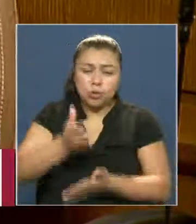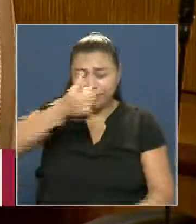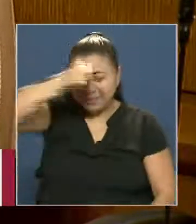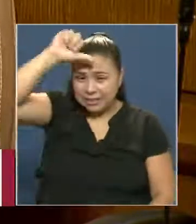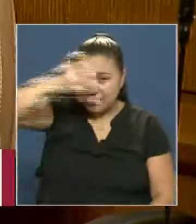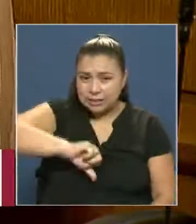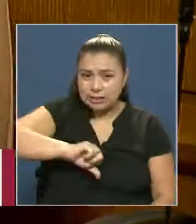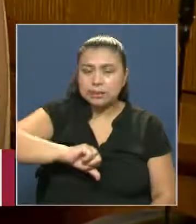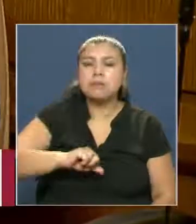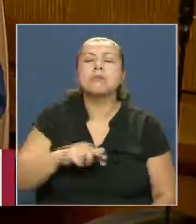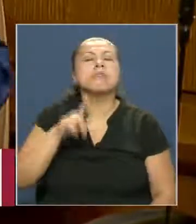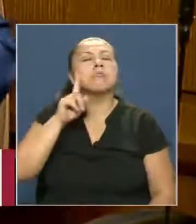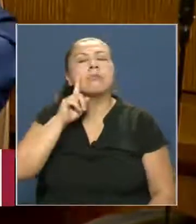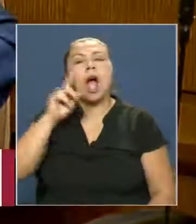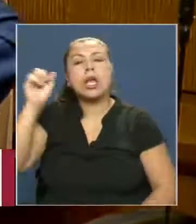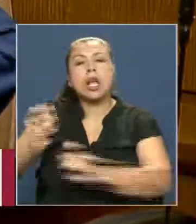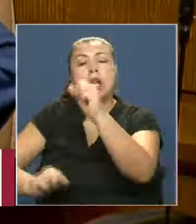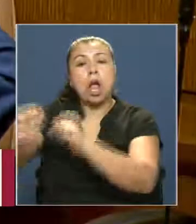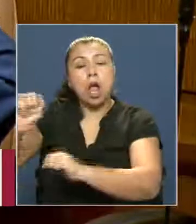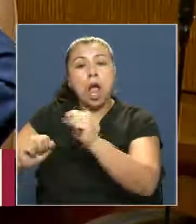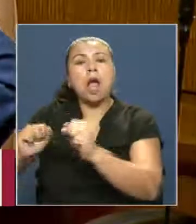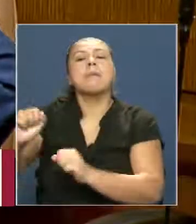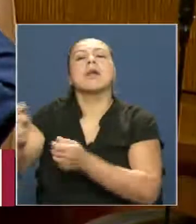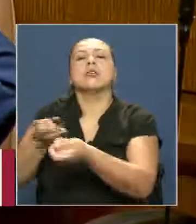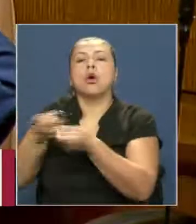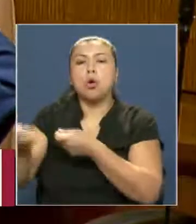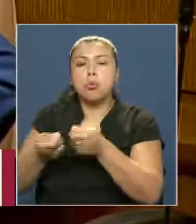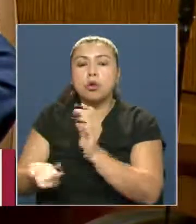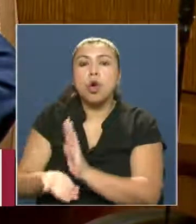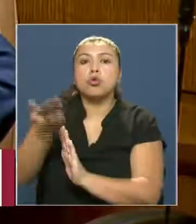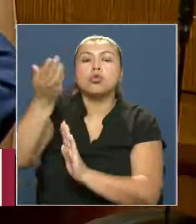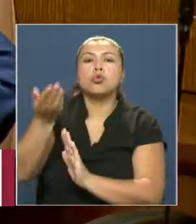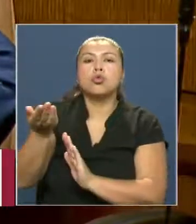aquellos establecimientos que han subido los precios de los productos,